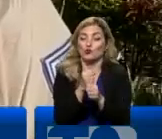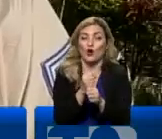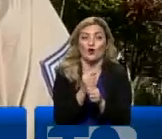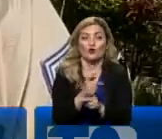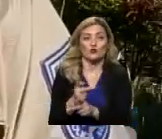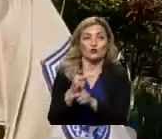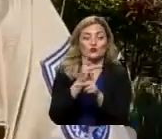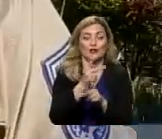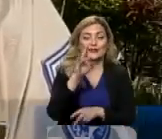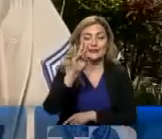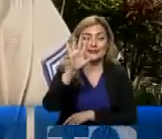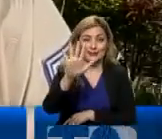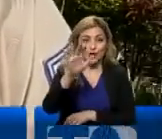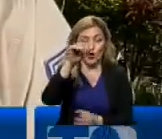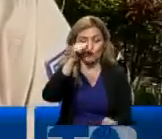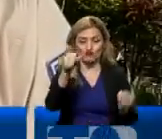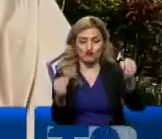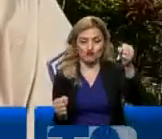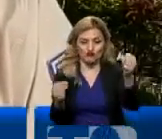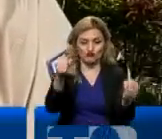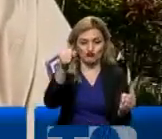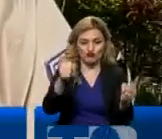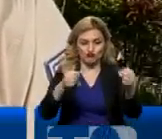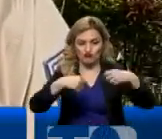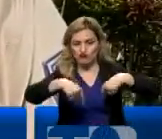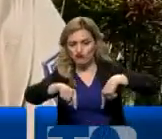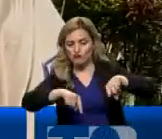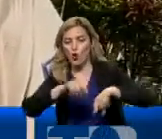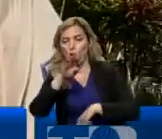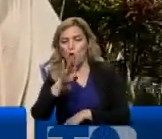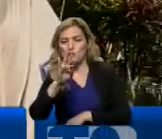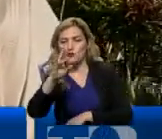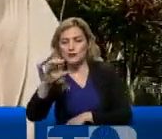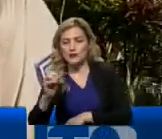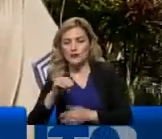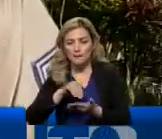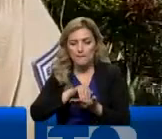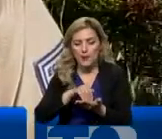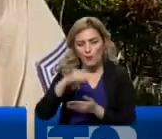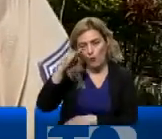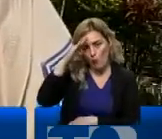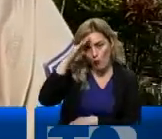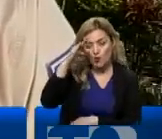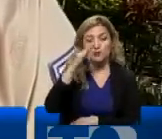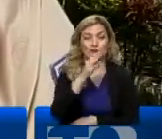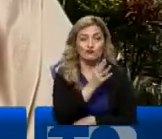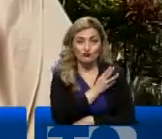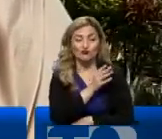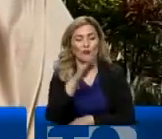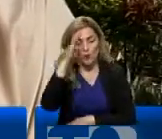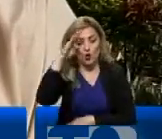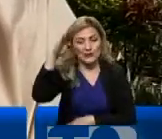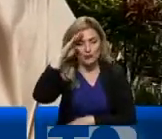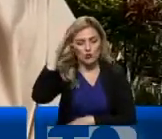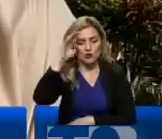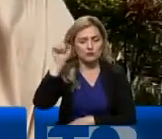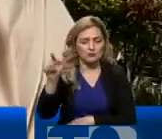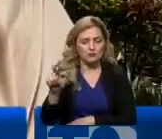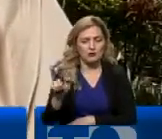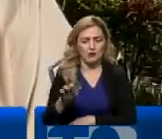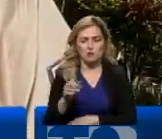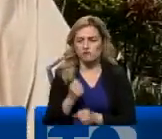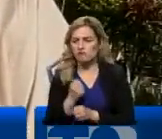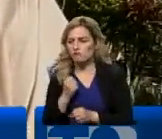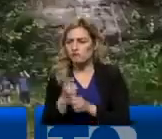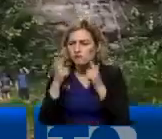Tenemos 75 vehículos en el área logística y 470 miembros de la Policía Nacional que estarán activados al